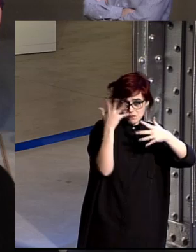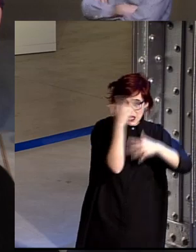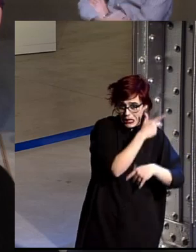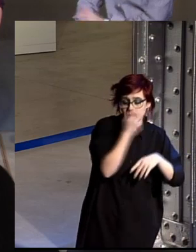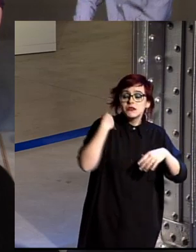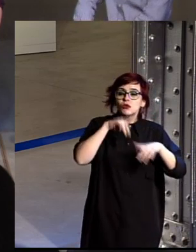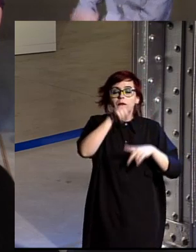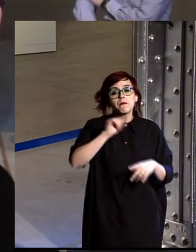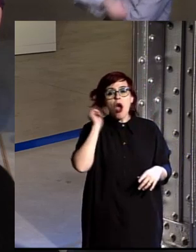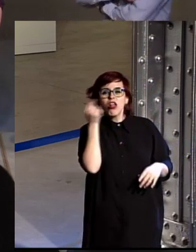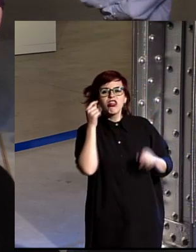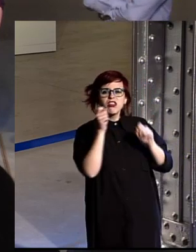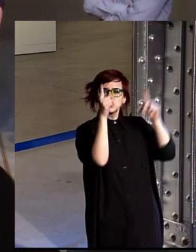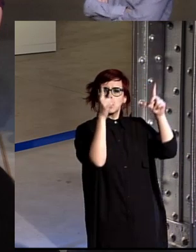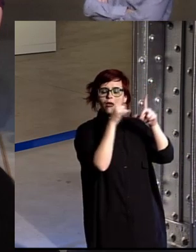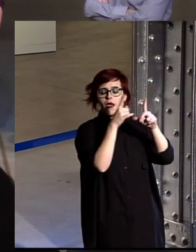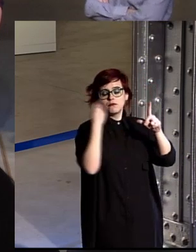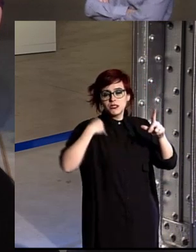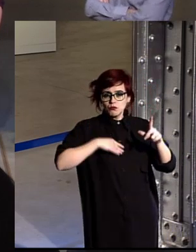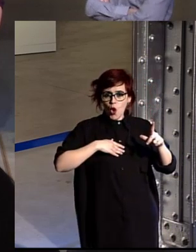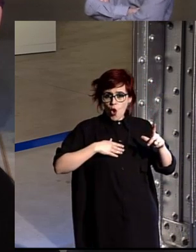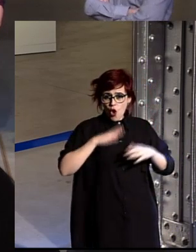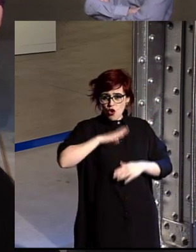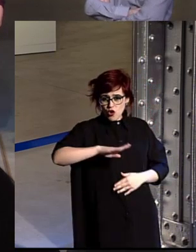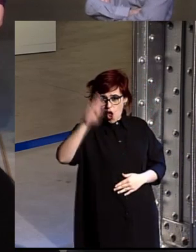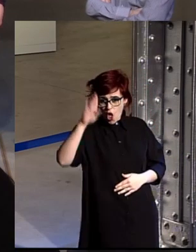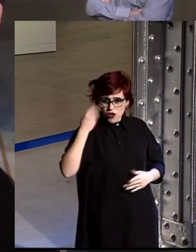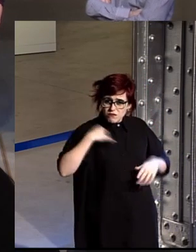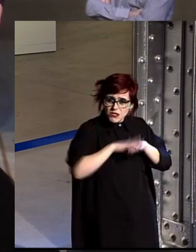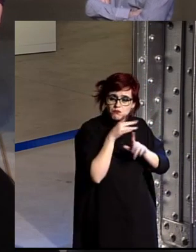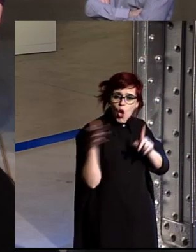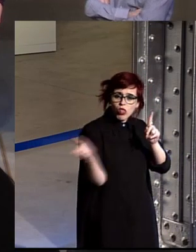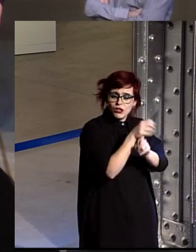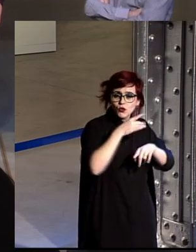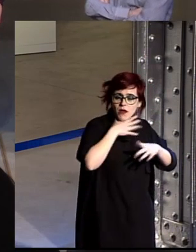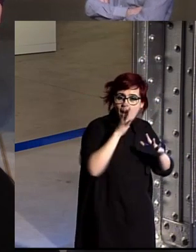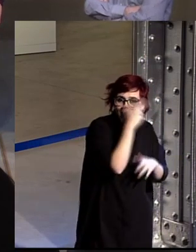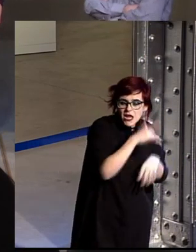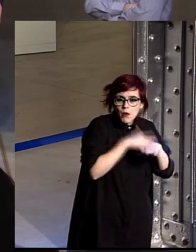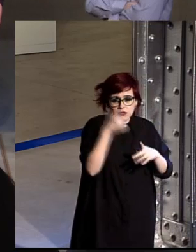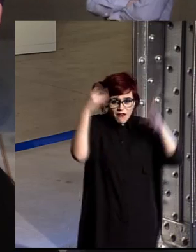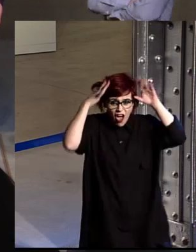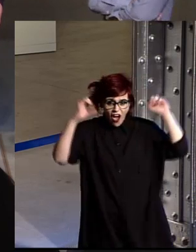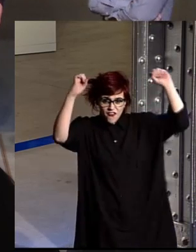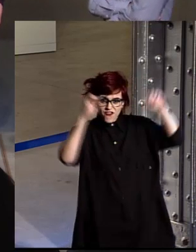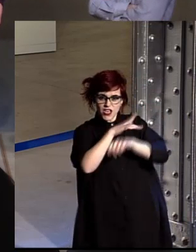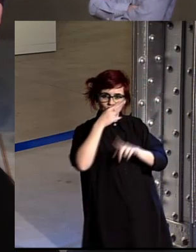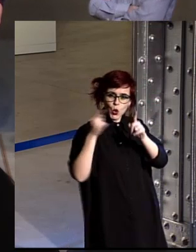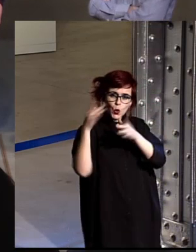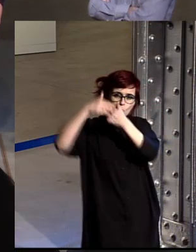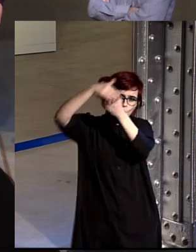de América, ¿no? De por qué Colón descubrió América, ¿no? ¿Y por qué no fueron los vikingos que llegaron antes? Que se sabe que llegaron antes por arriba, ¿no?